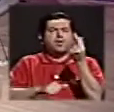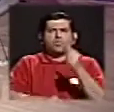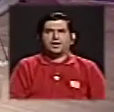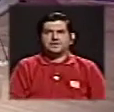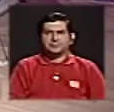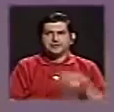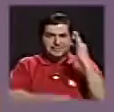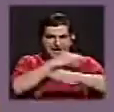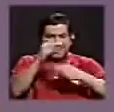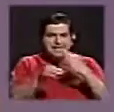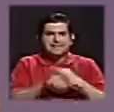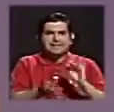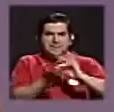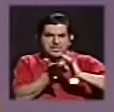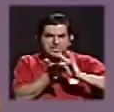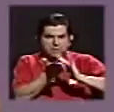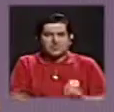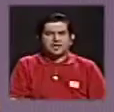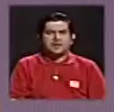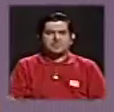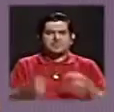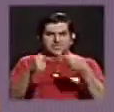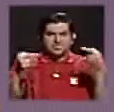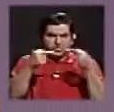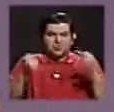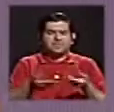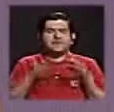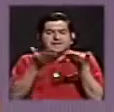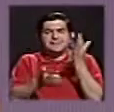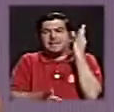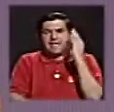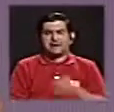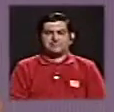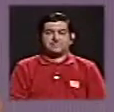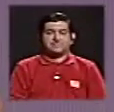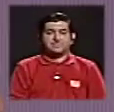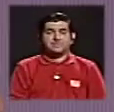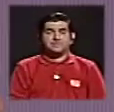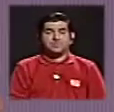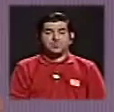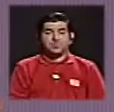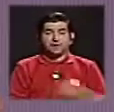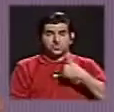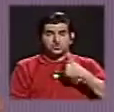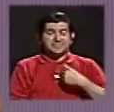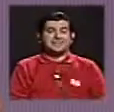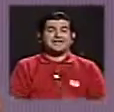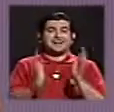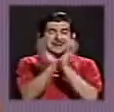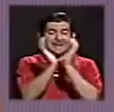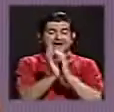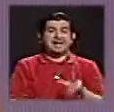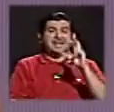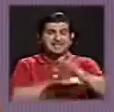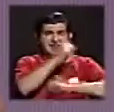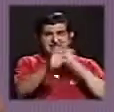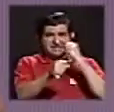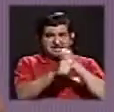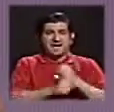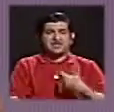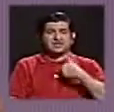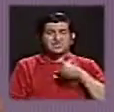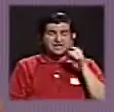además con el tipo de anticonceptivos que se les dan a las mujeres, por ejemplo. Porque los anticonceptivos que tienen la caja tienen más de 30 años de